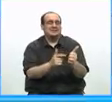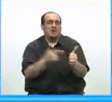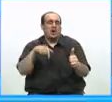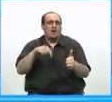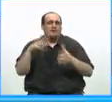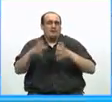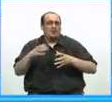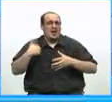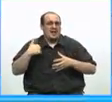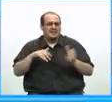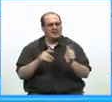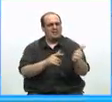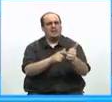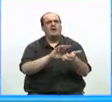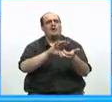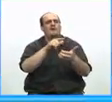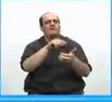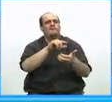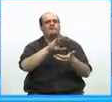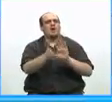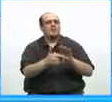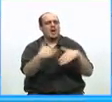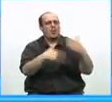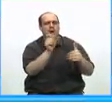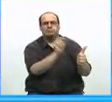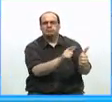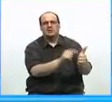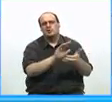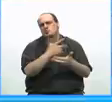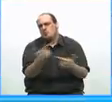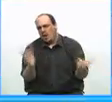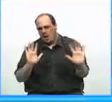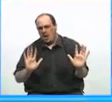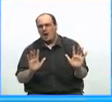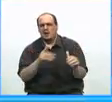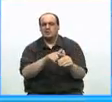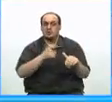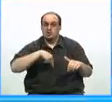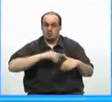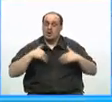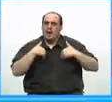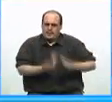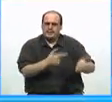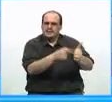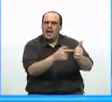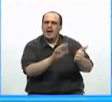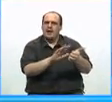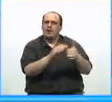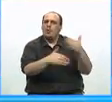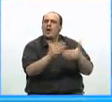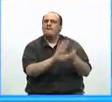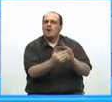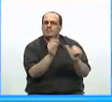casi en el fútbol argentino no no hay casi enganche entonces eh nosotros que tenemos a uno Tratamos de aprovecharlo Pero pero bueno eh un